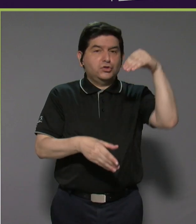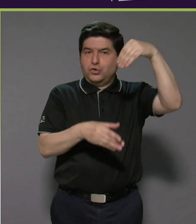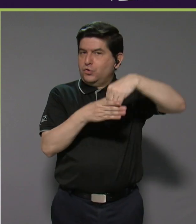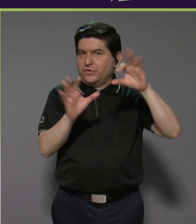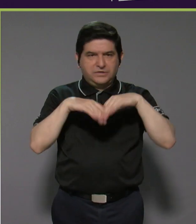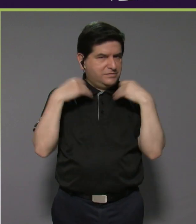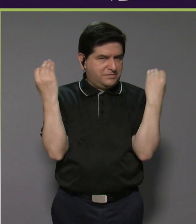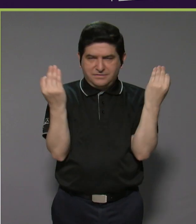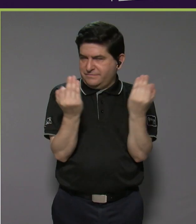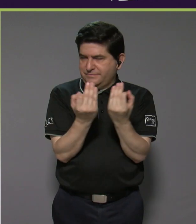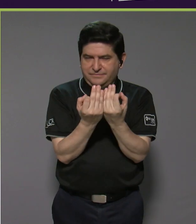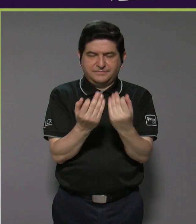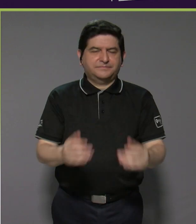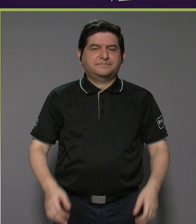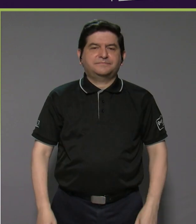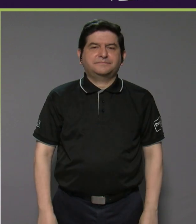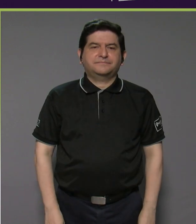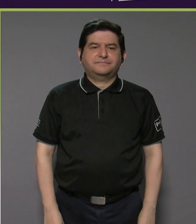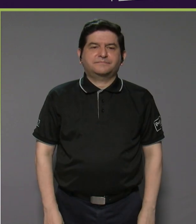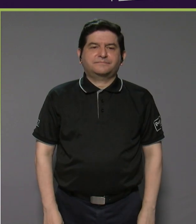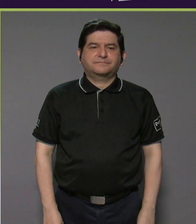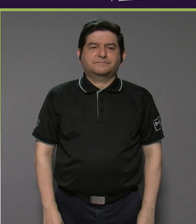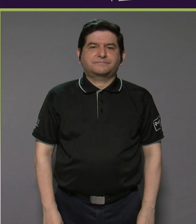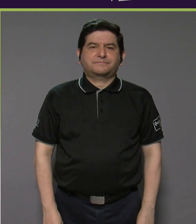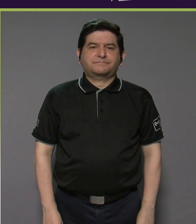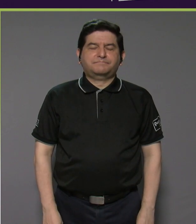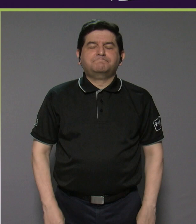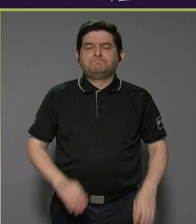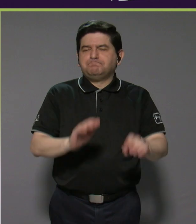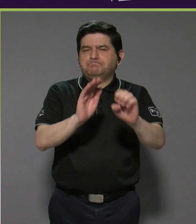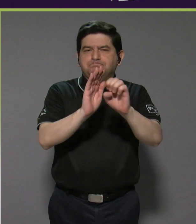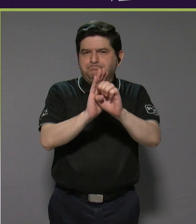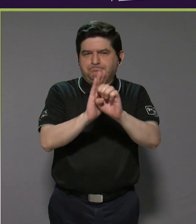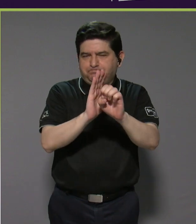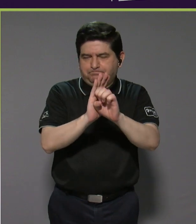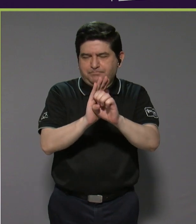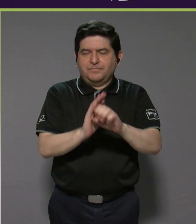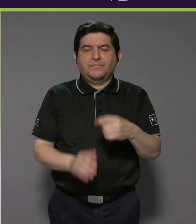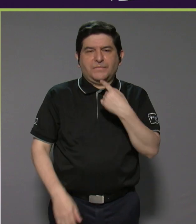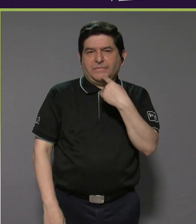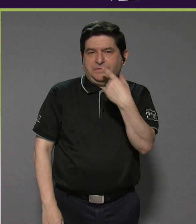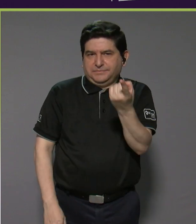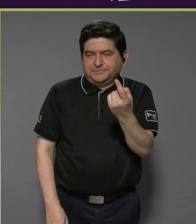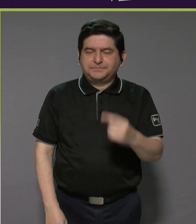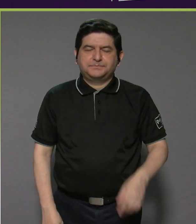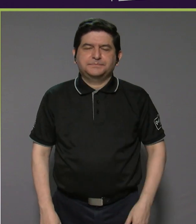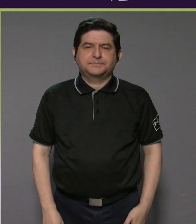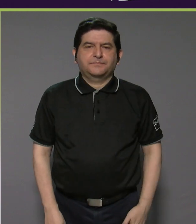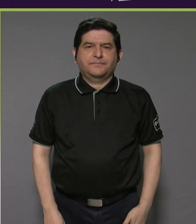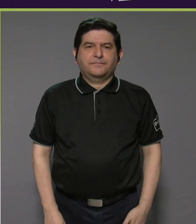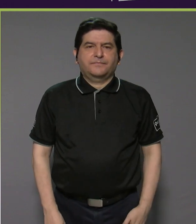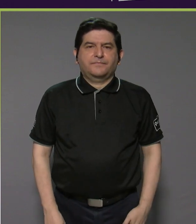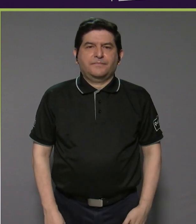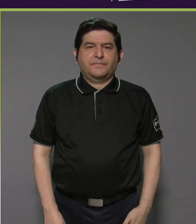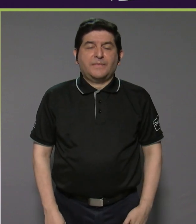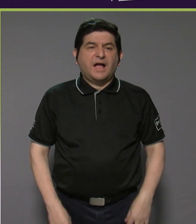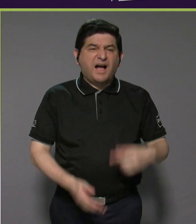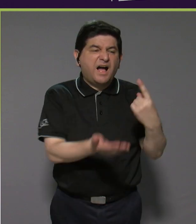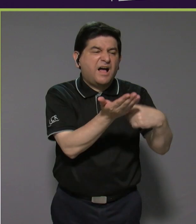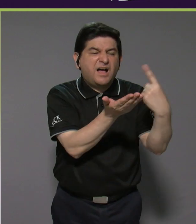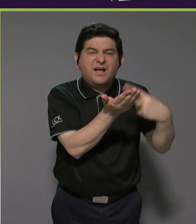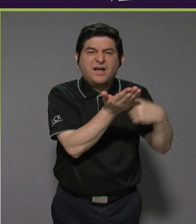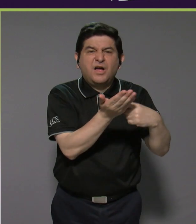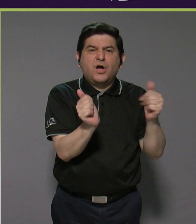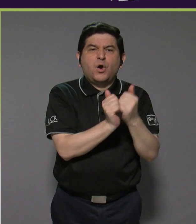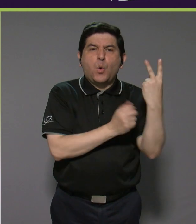familiar. Entonces, qué sé yo, para ejemplificar, si tuvo una discusión con